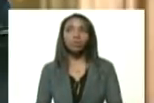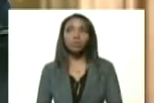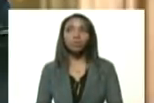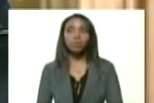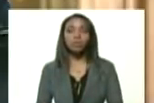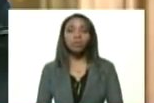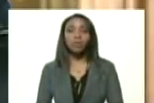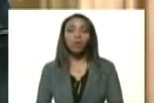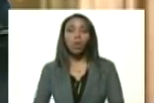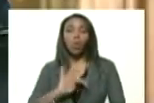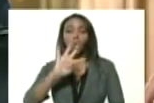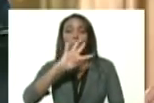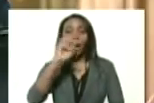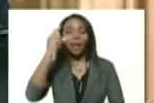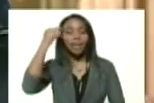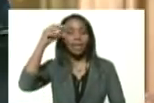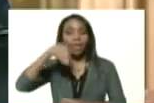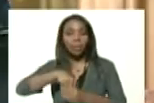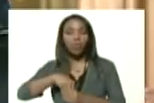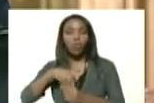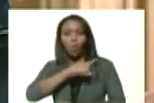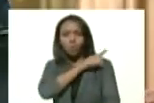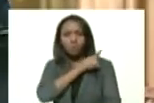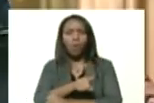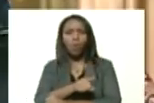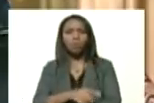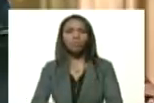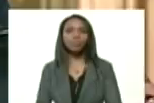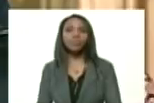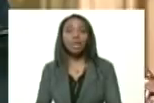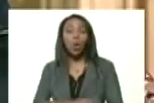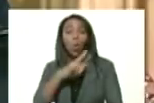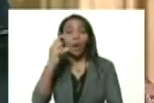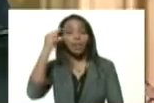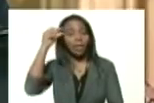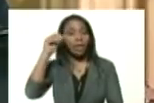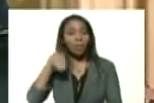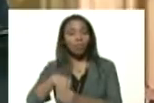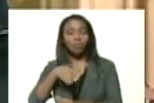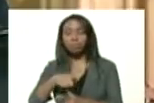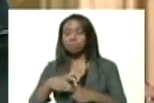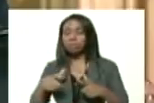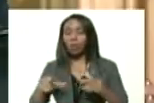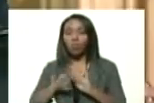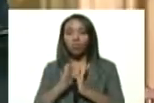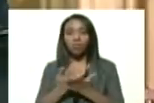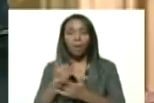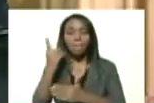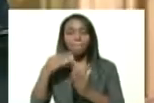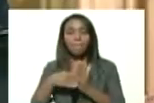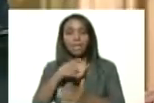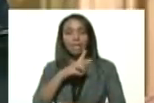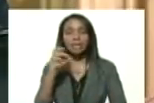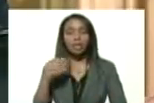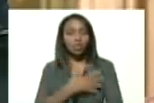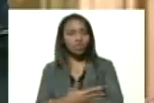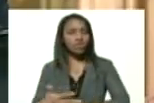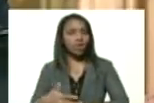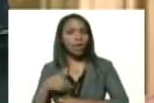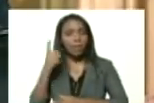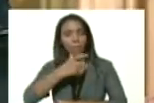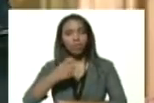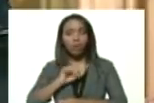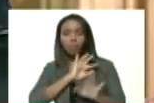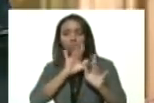una cuarentena también obligatoria es la cuarenta y una más grande del mundo 1300 millones de habitantes en la